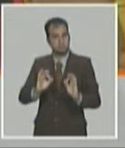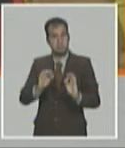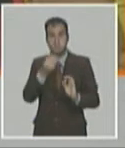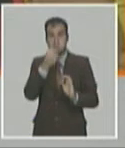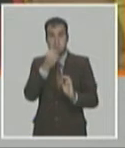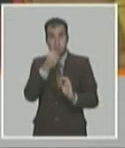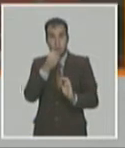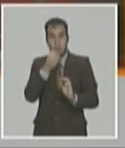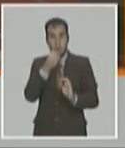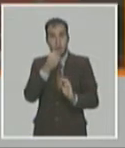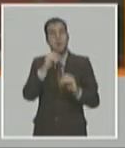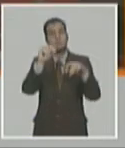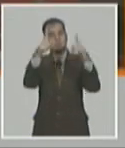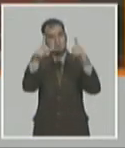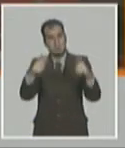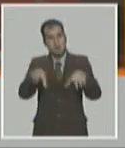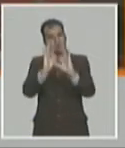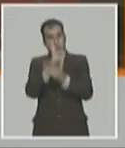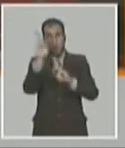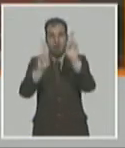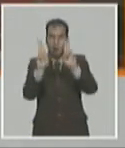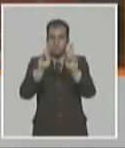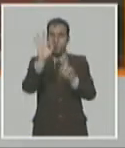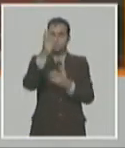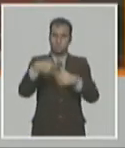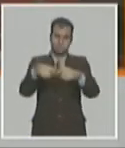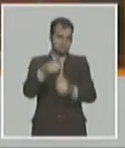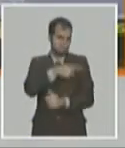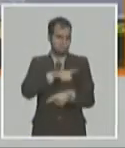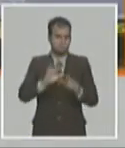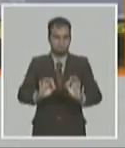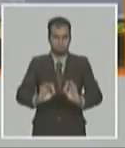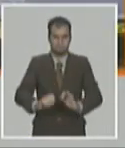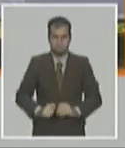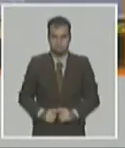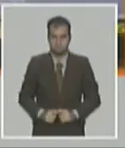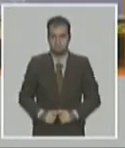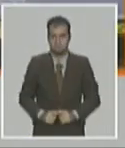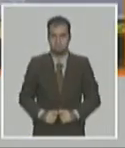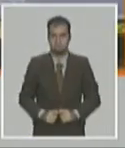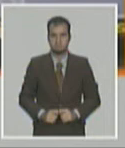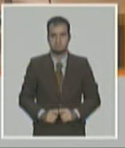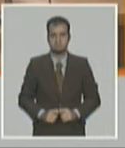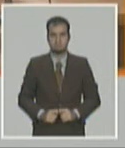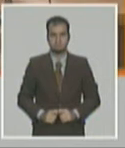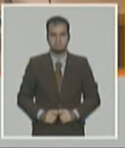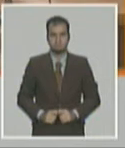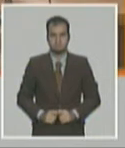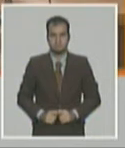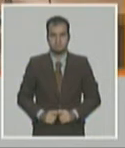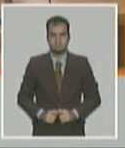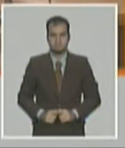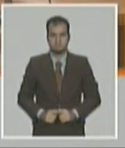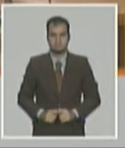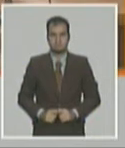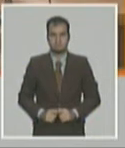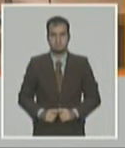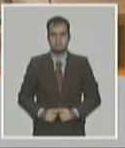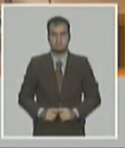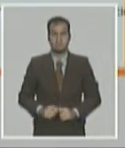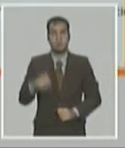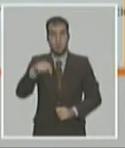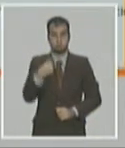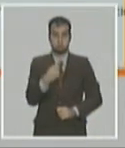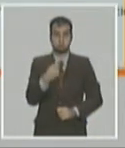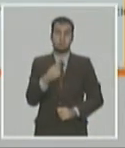vivo. Y hoy, precisamente, en ese intercambio sostenido en la provincia de Pinar del